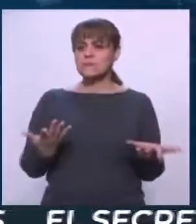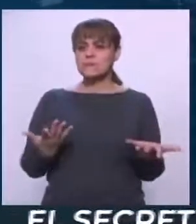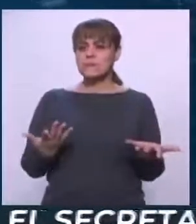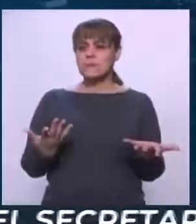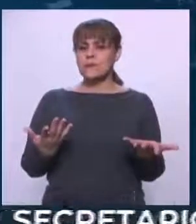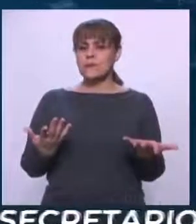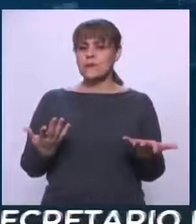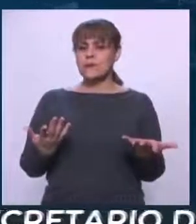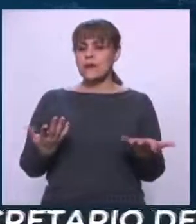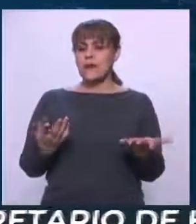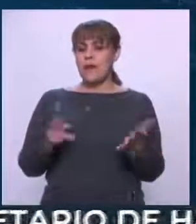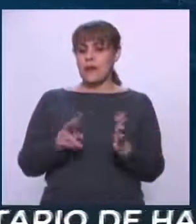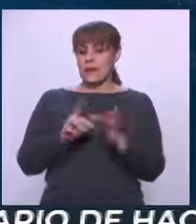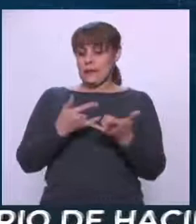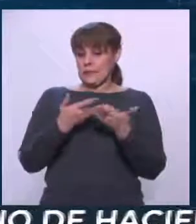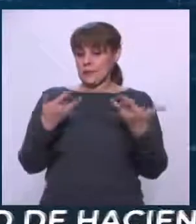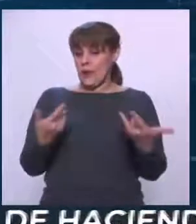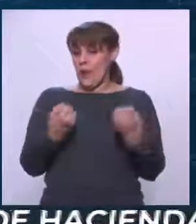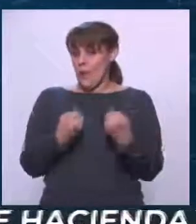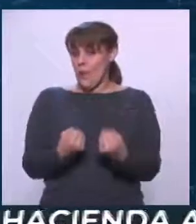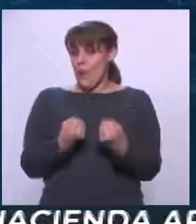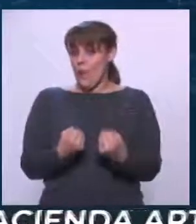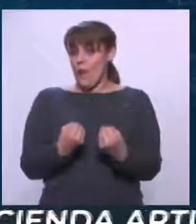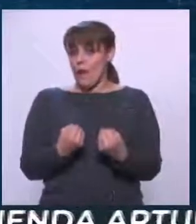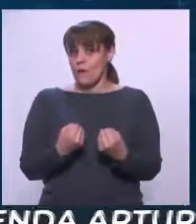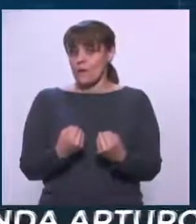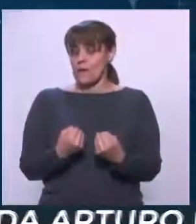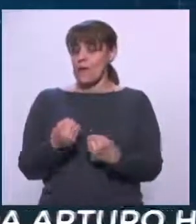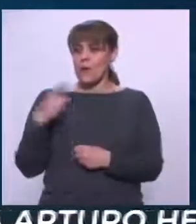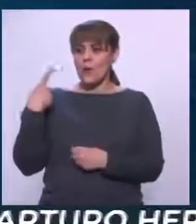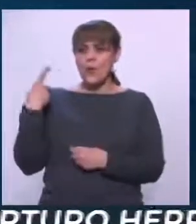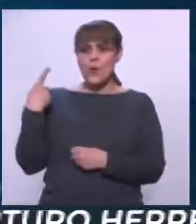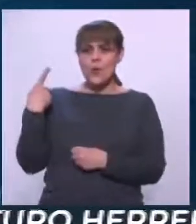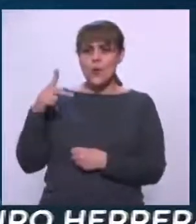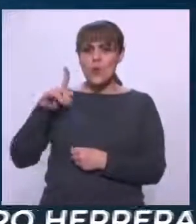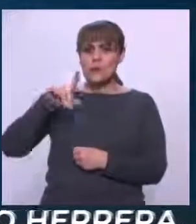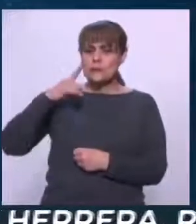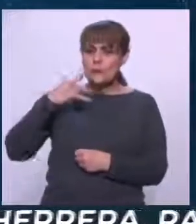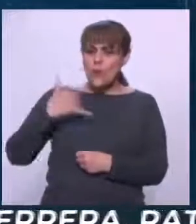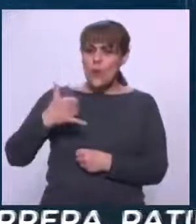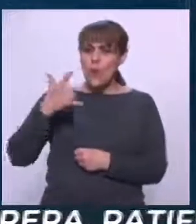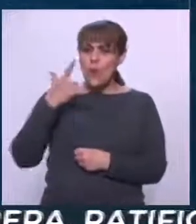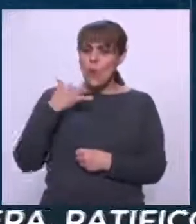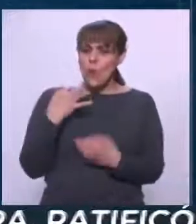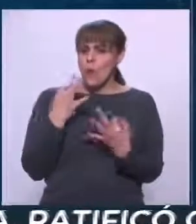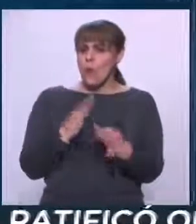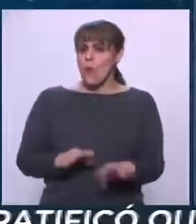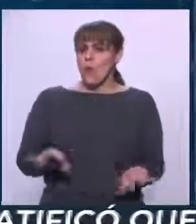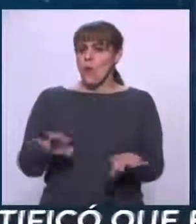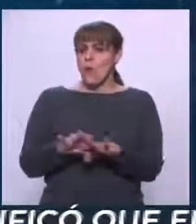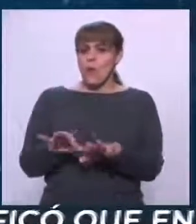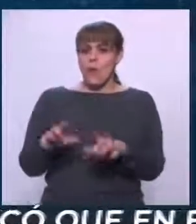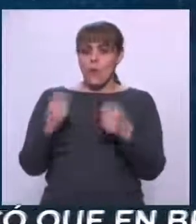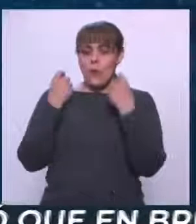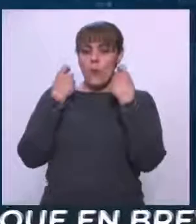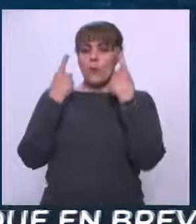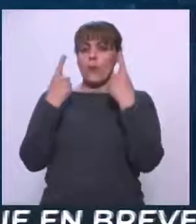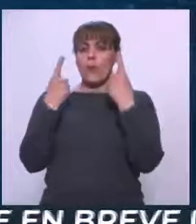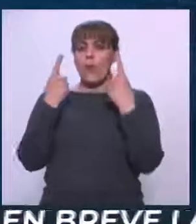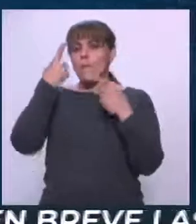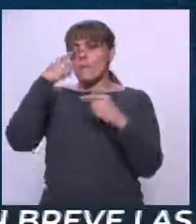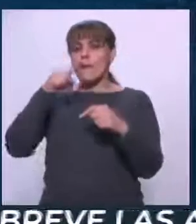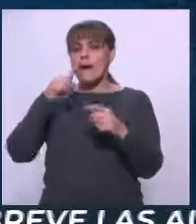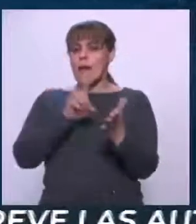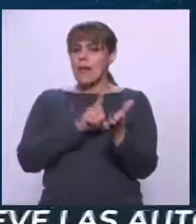importante documento histórico sobre lo que es probablemente una de las luchas más significantes en términos de derechos